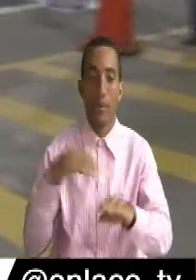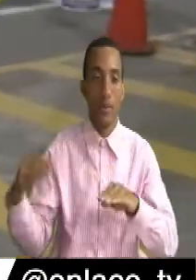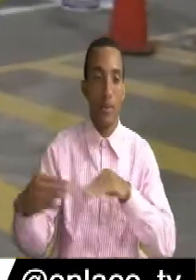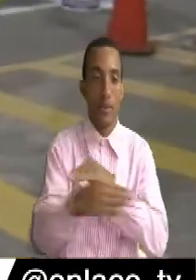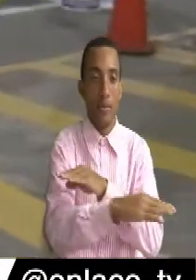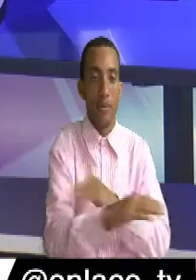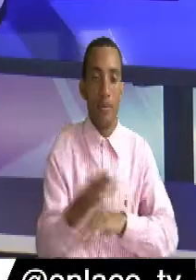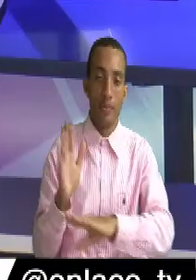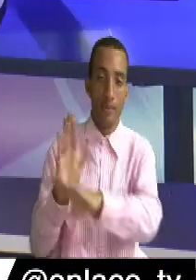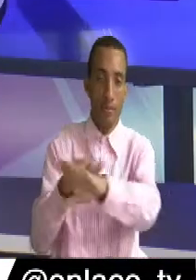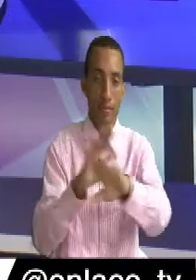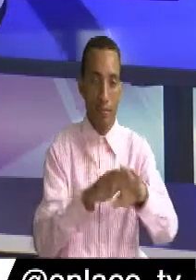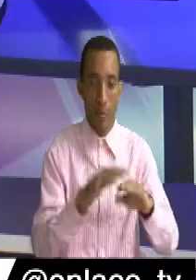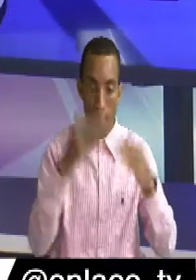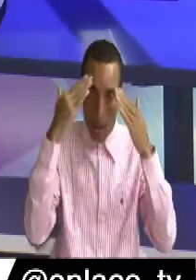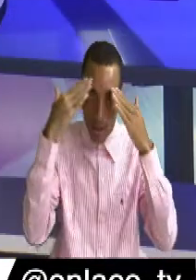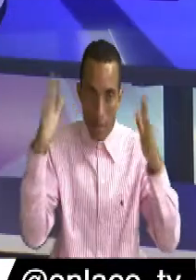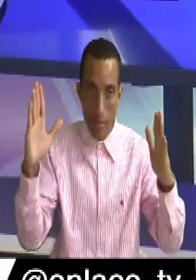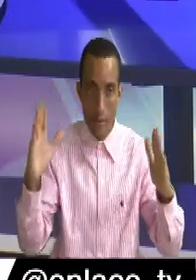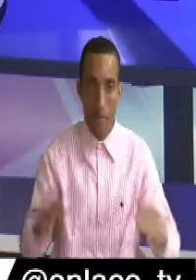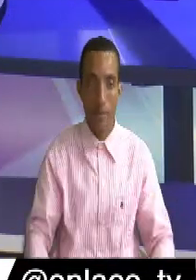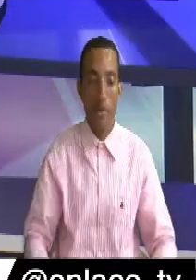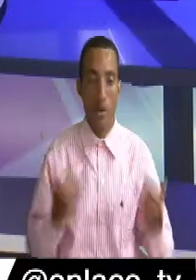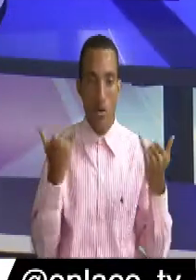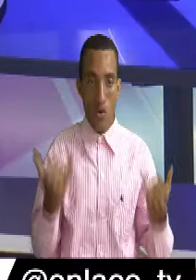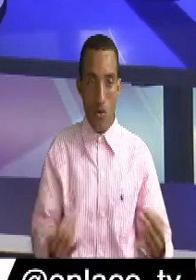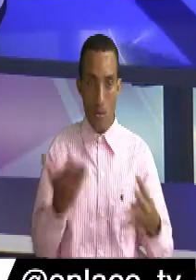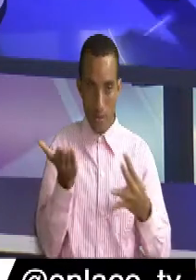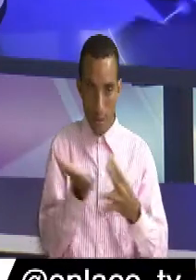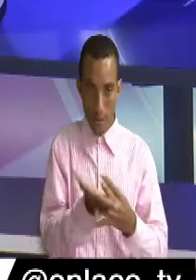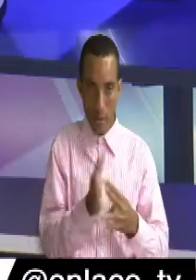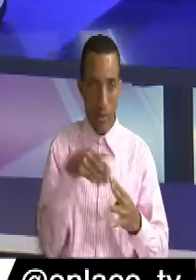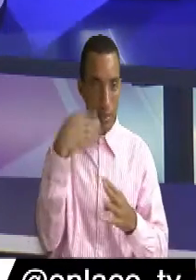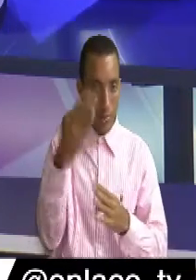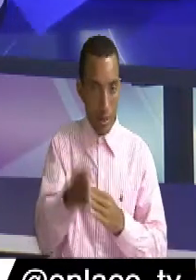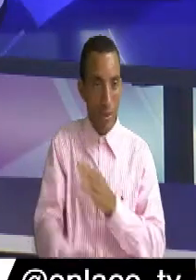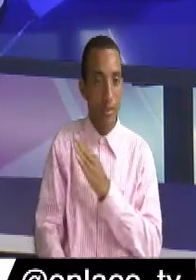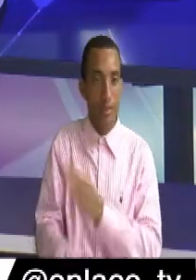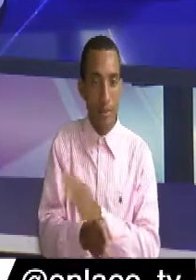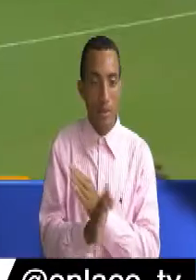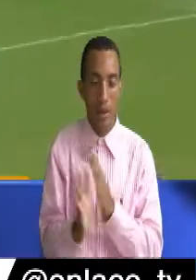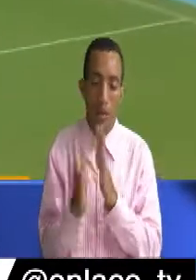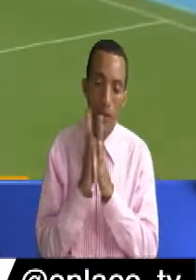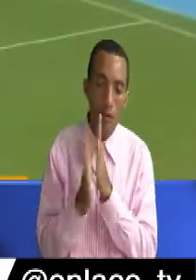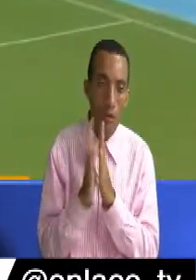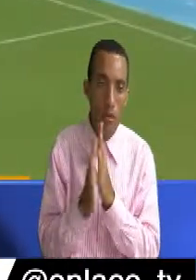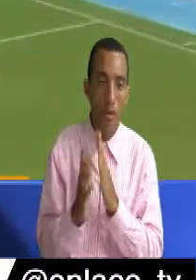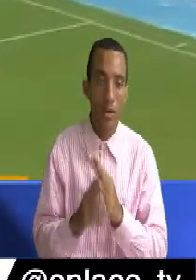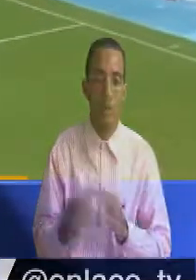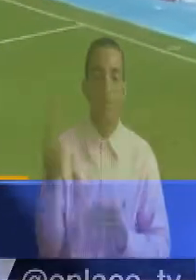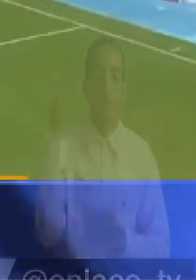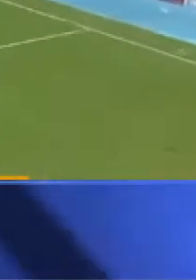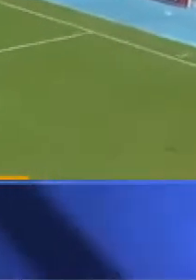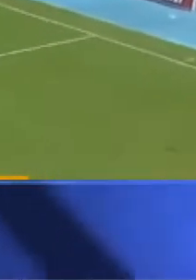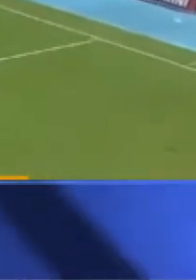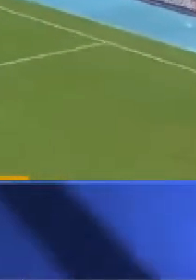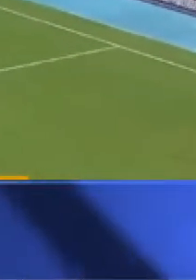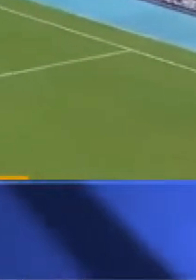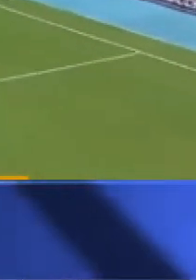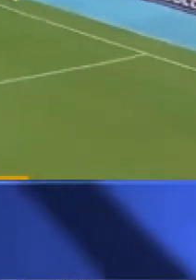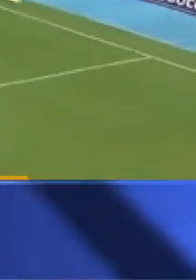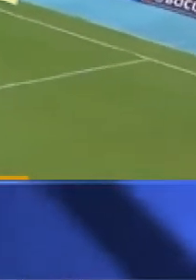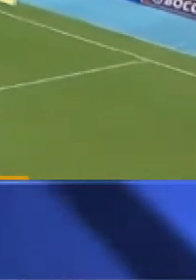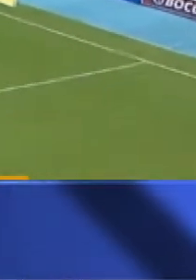viales. Momento de hacer una pausa y al regresar espere información sobre el triunfo de la Alianza Petrolera frente a